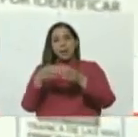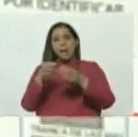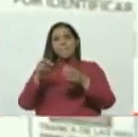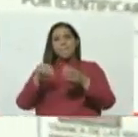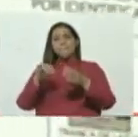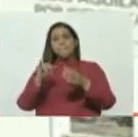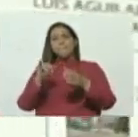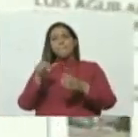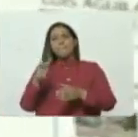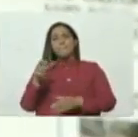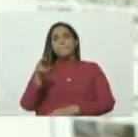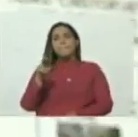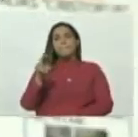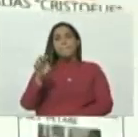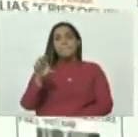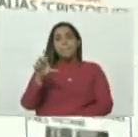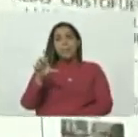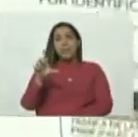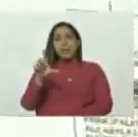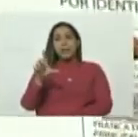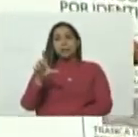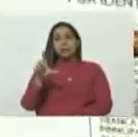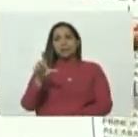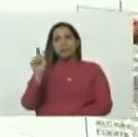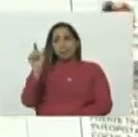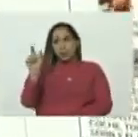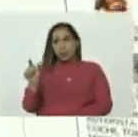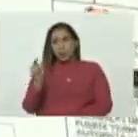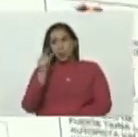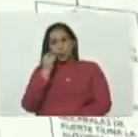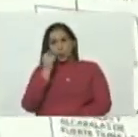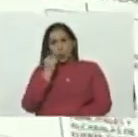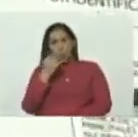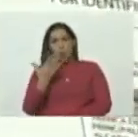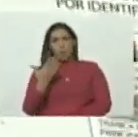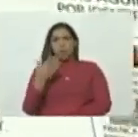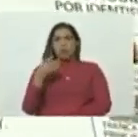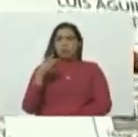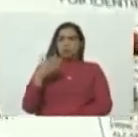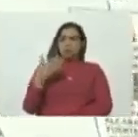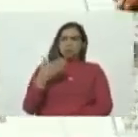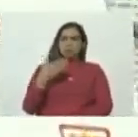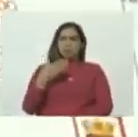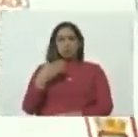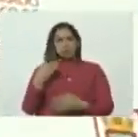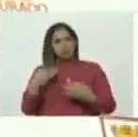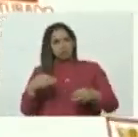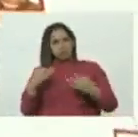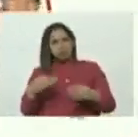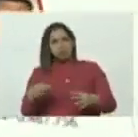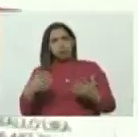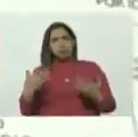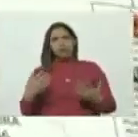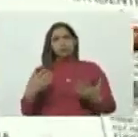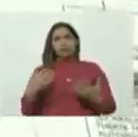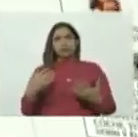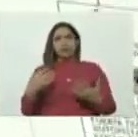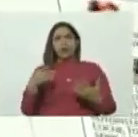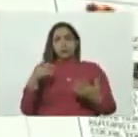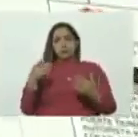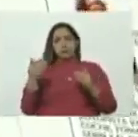es, o era así considerado, una persona muy remilgada, una persona de modales muy